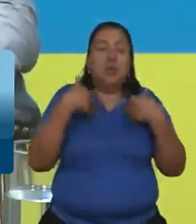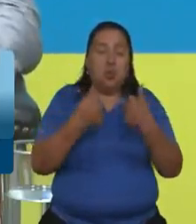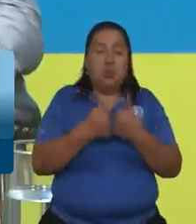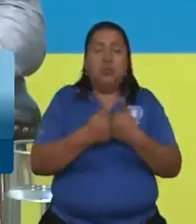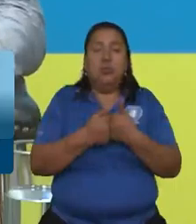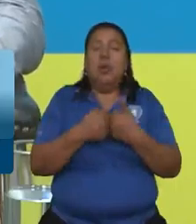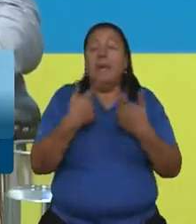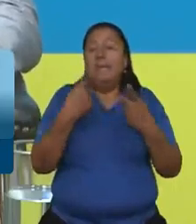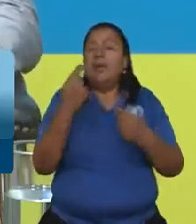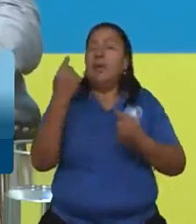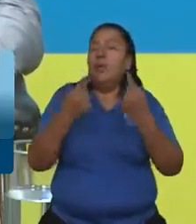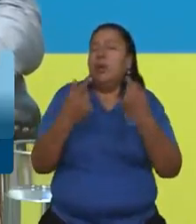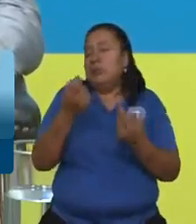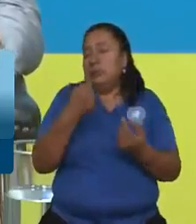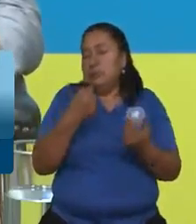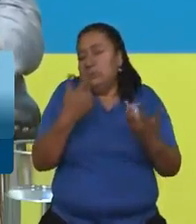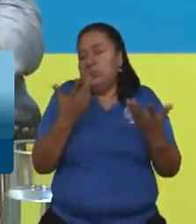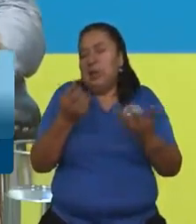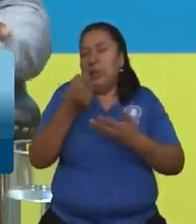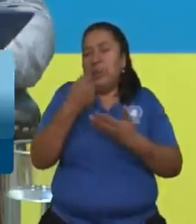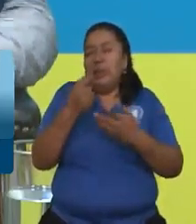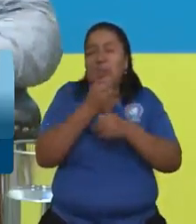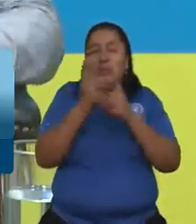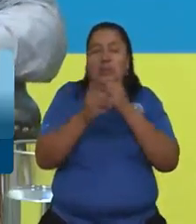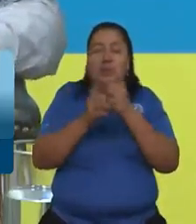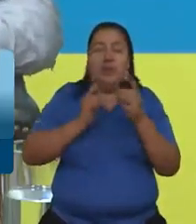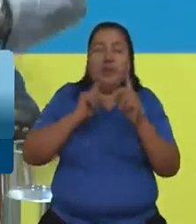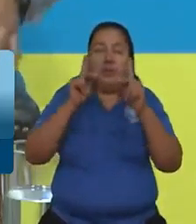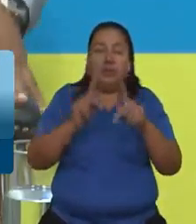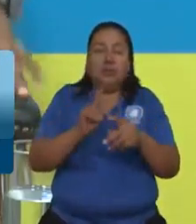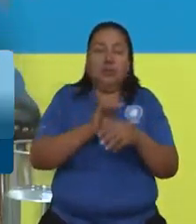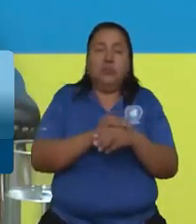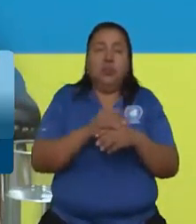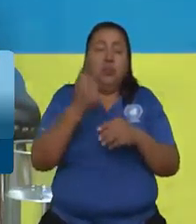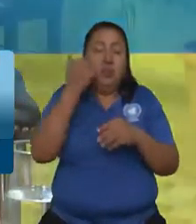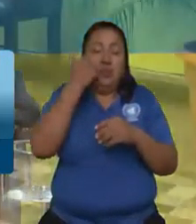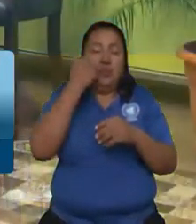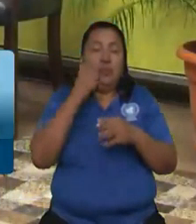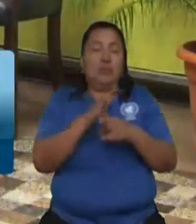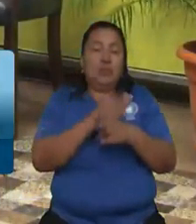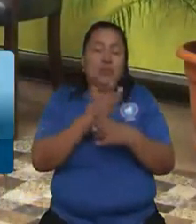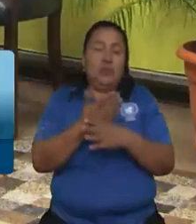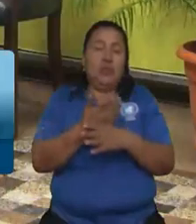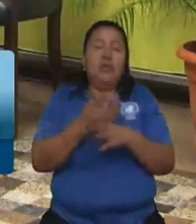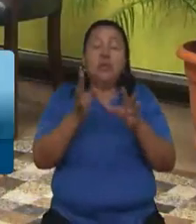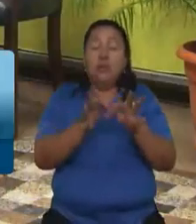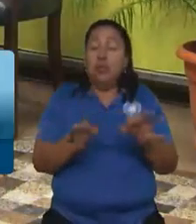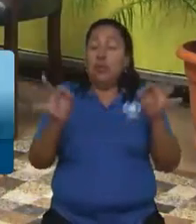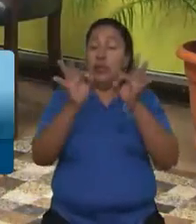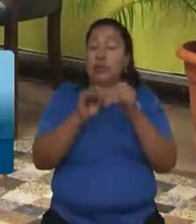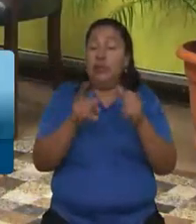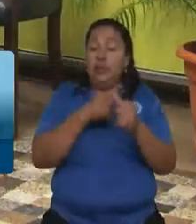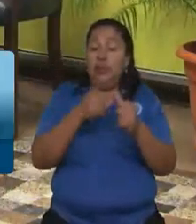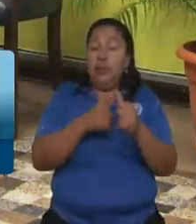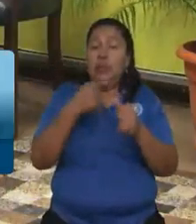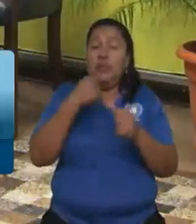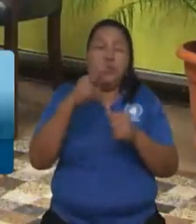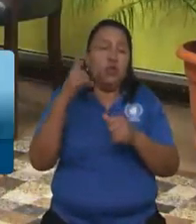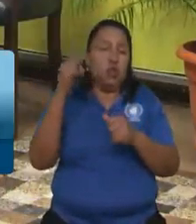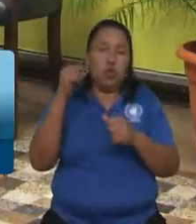niño o la niña o la persona adulta la infección en el oído a causa de la introducción de agua, líquido en nuestro